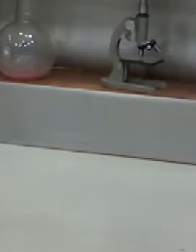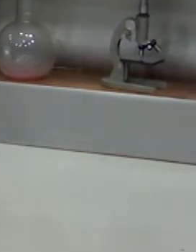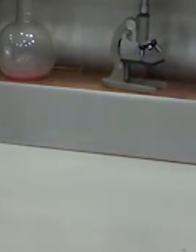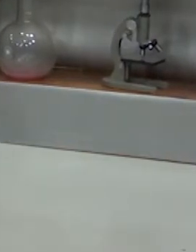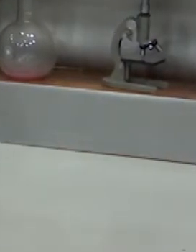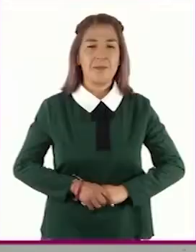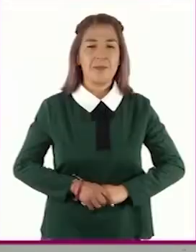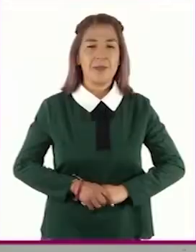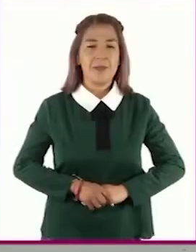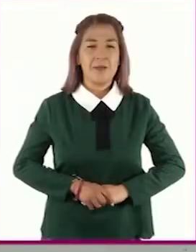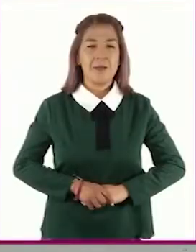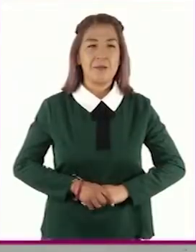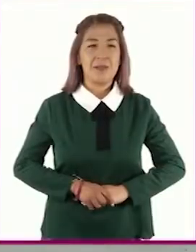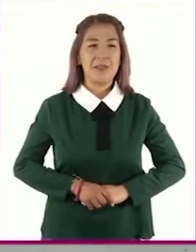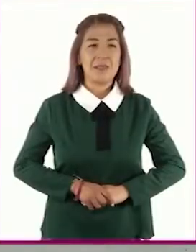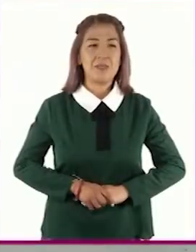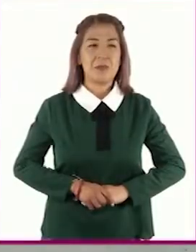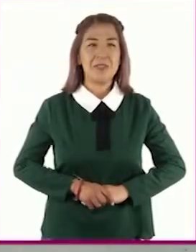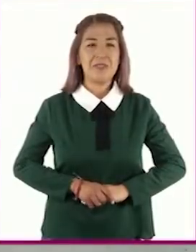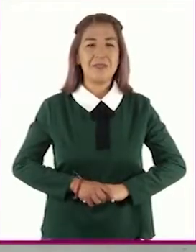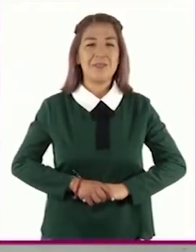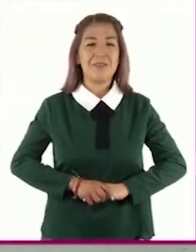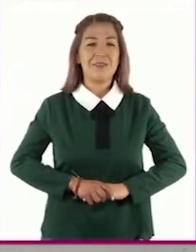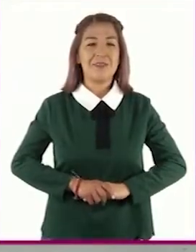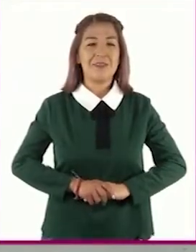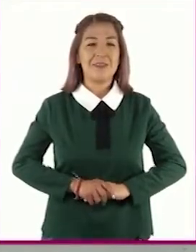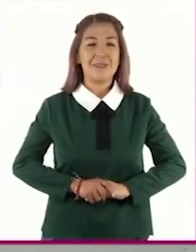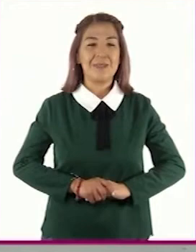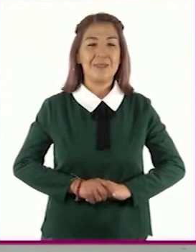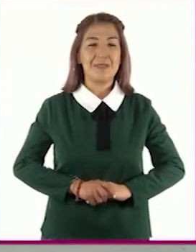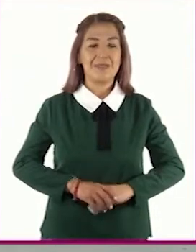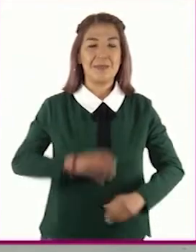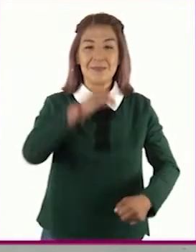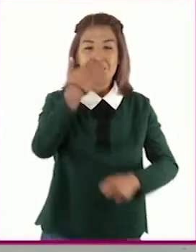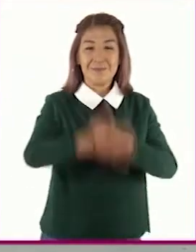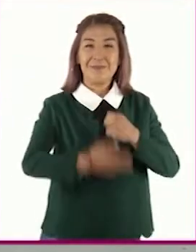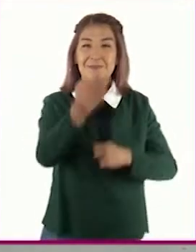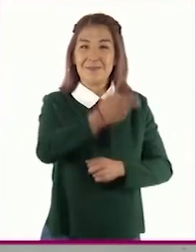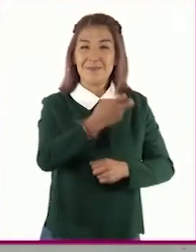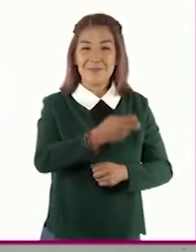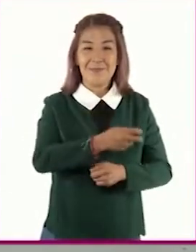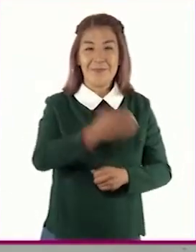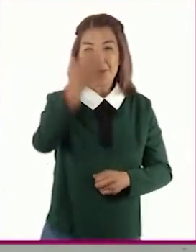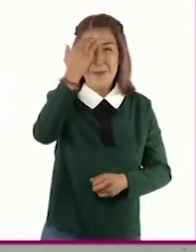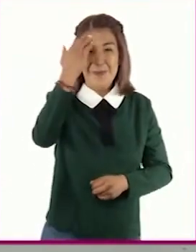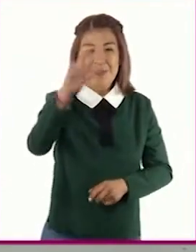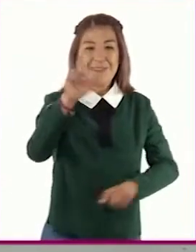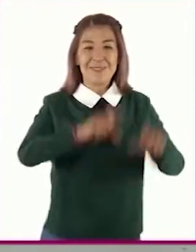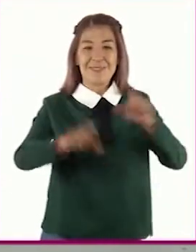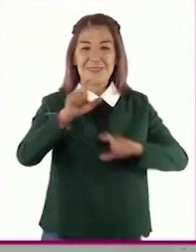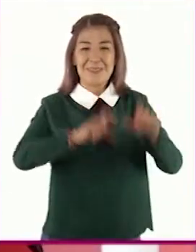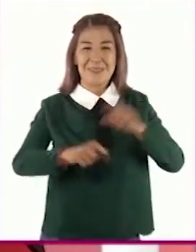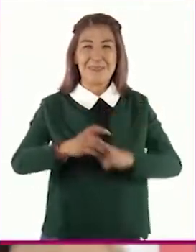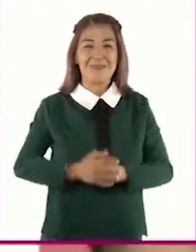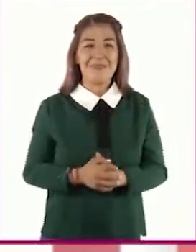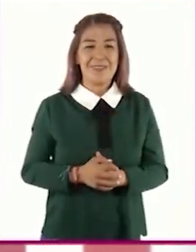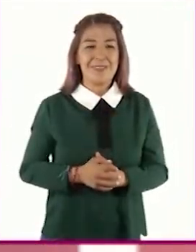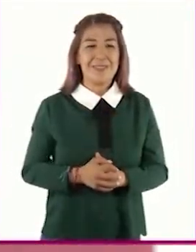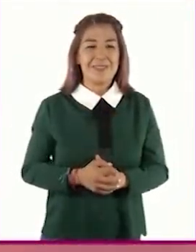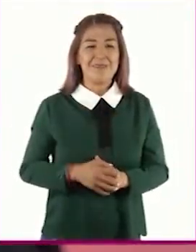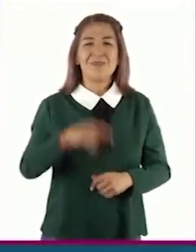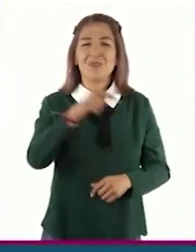Hoy es un día glorioso porque por fin terminaré con el conocimiento de química.